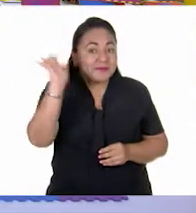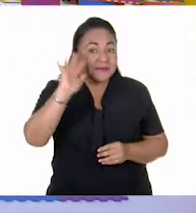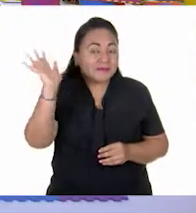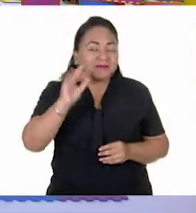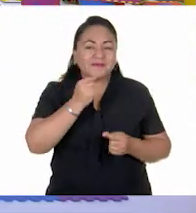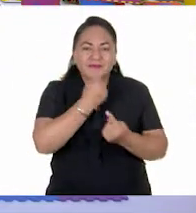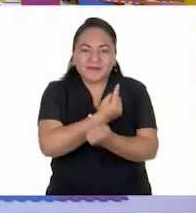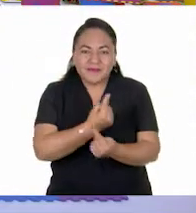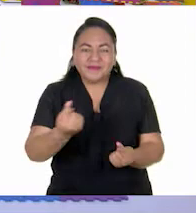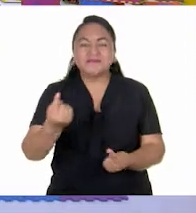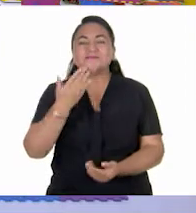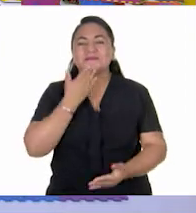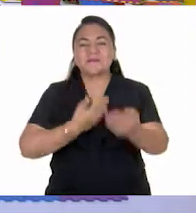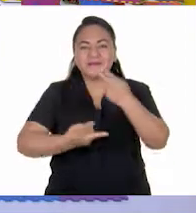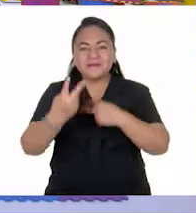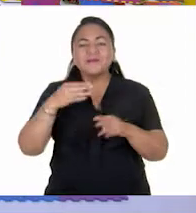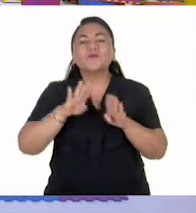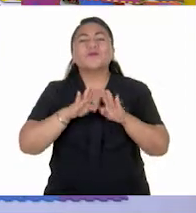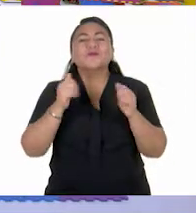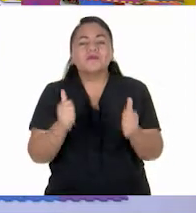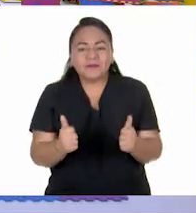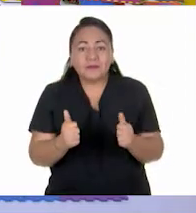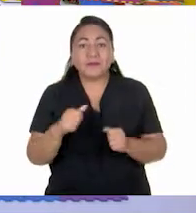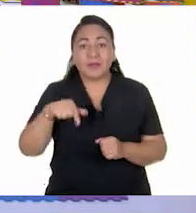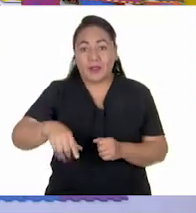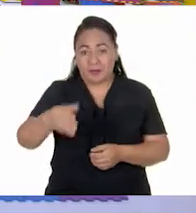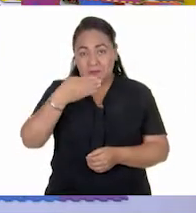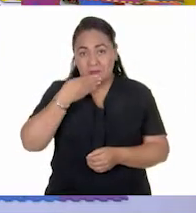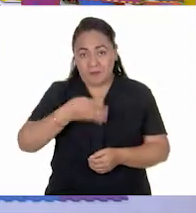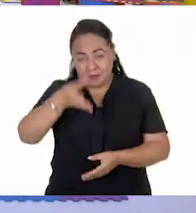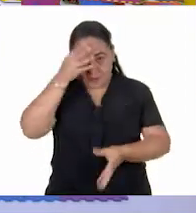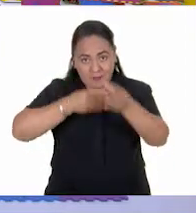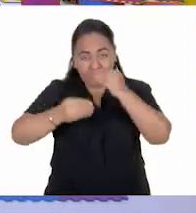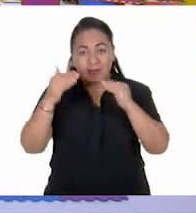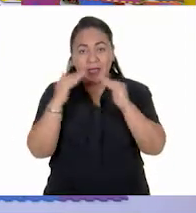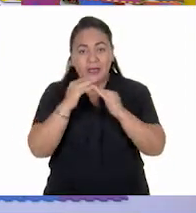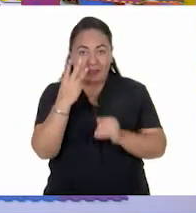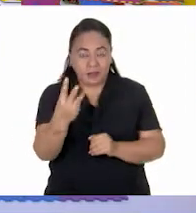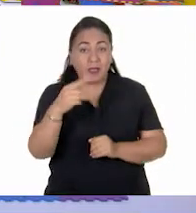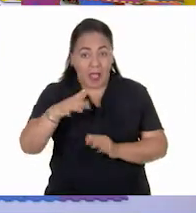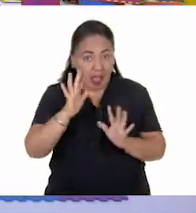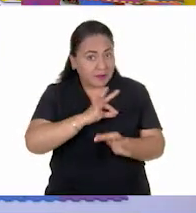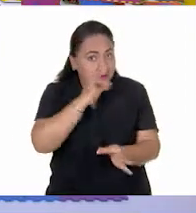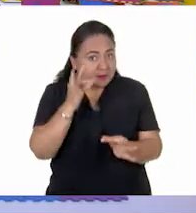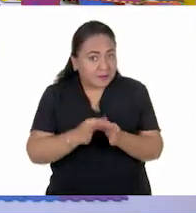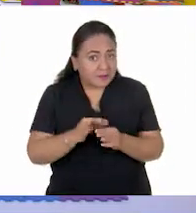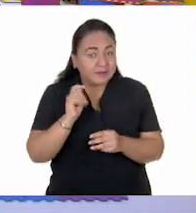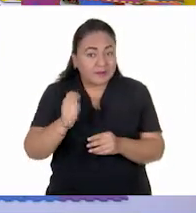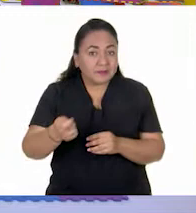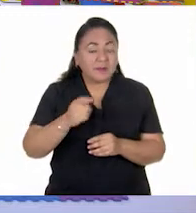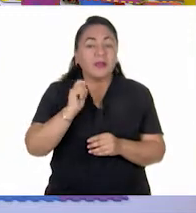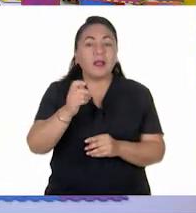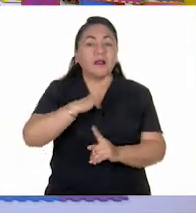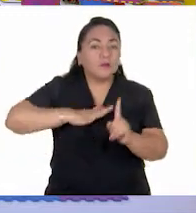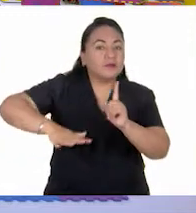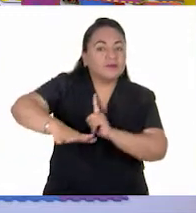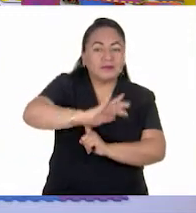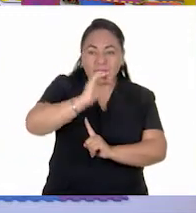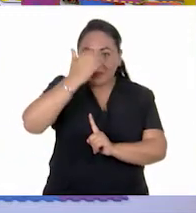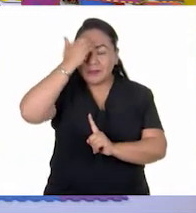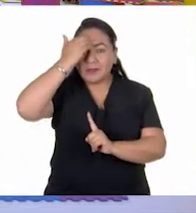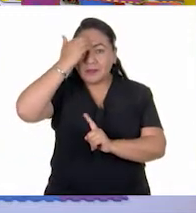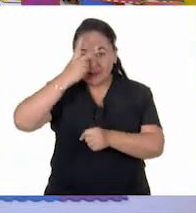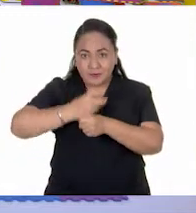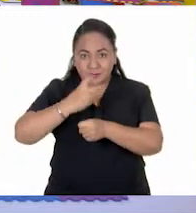Niñas y niños, ¿cómo están? Bienvenidos a Aprende en Casa 3. ¿Ya están listísimos para su asignatura de conocimiento del medio de segundo año?